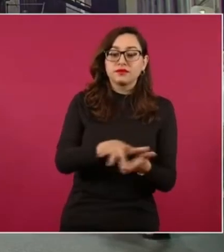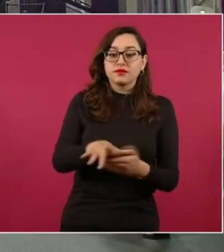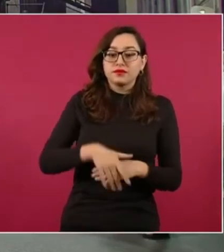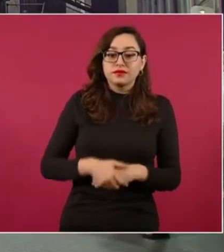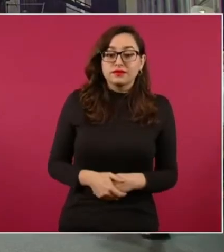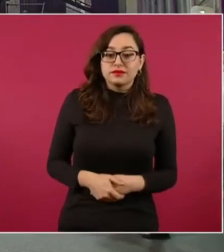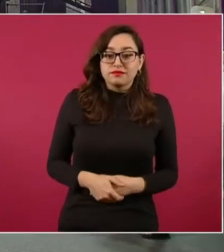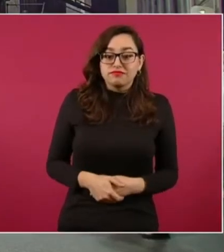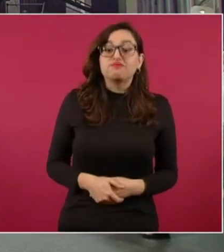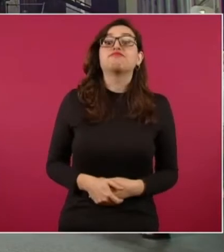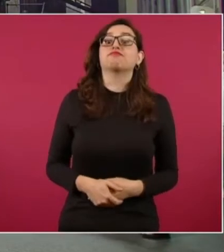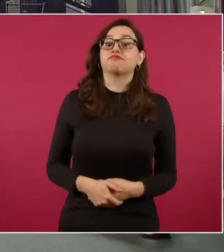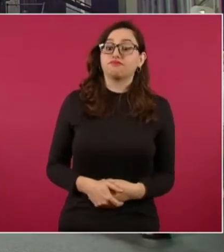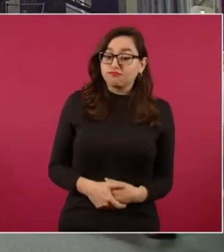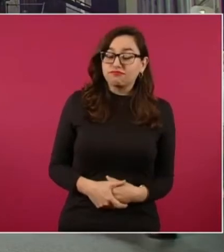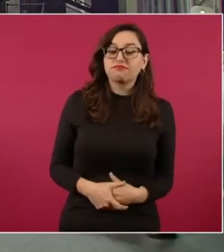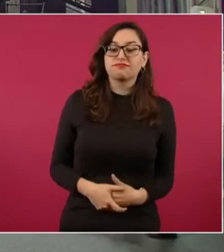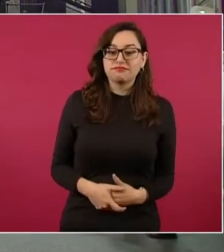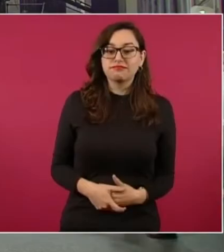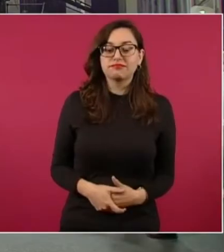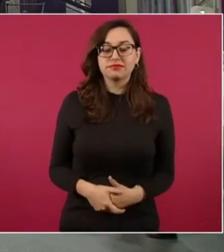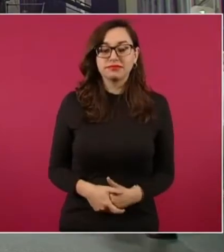Ah.